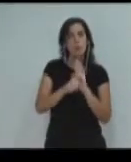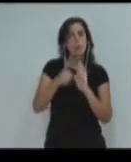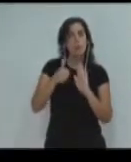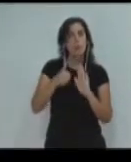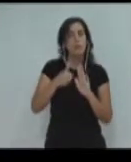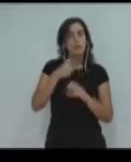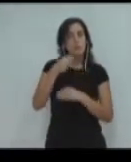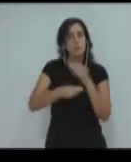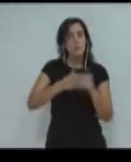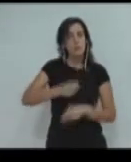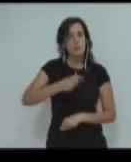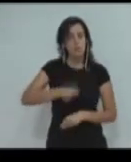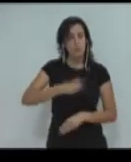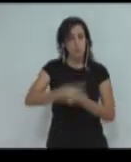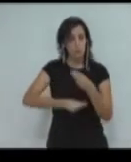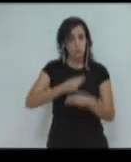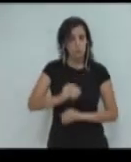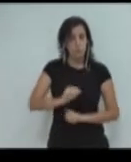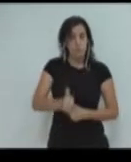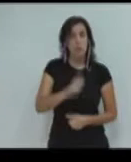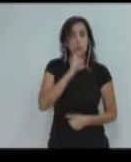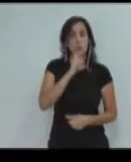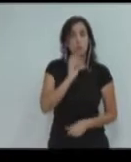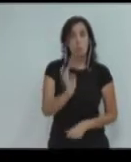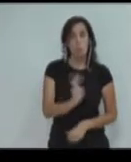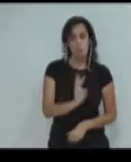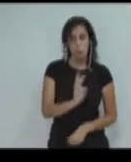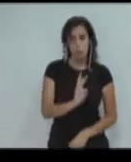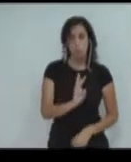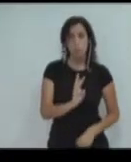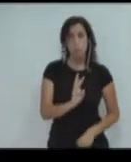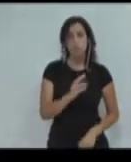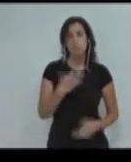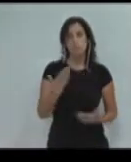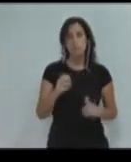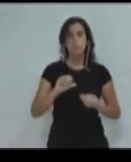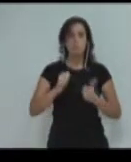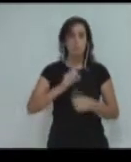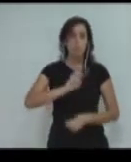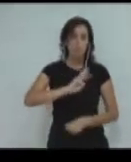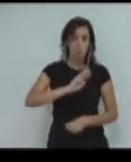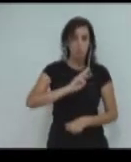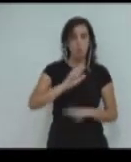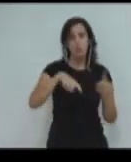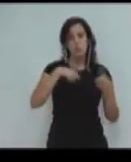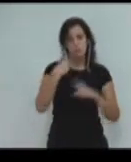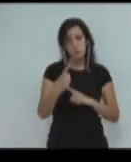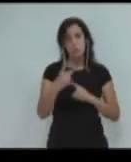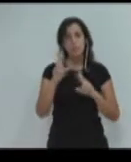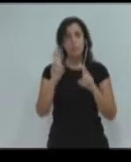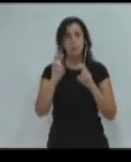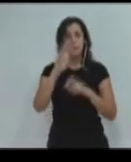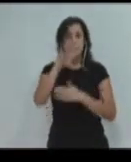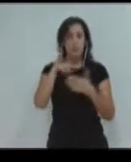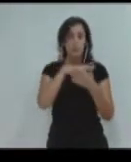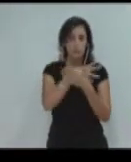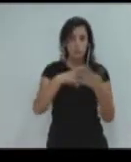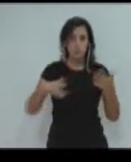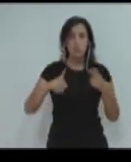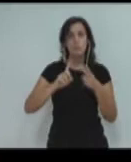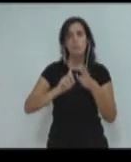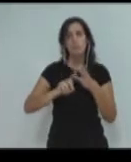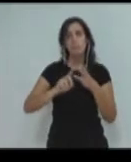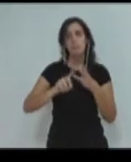¿no? Y empezamos con el Word, ¿no? Entonces empezamos con el Word, luego seguimos con el tema de tablas, luego seguimos también con el